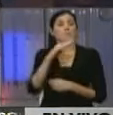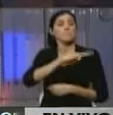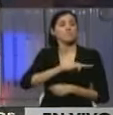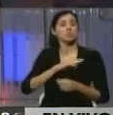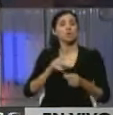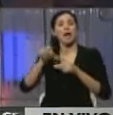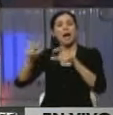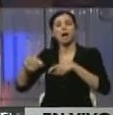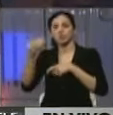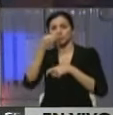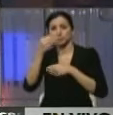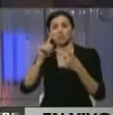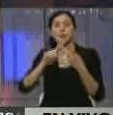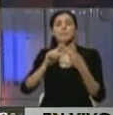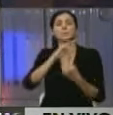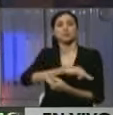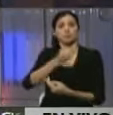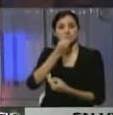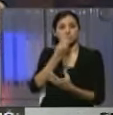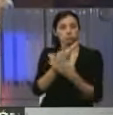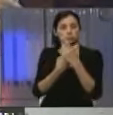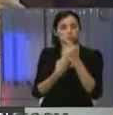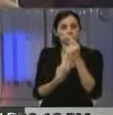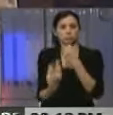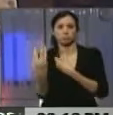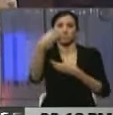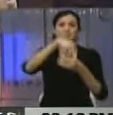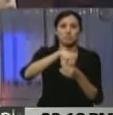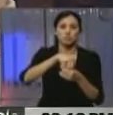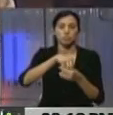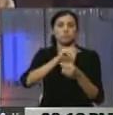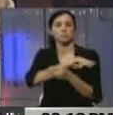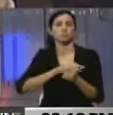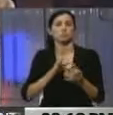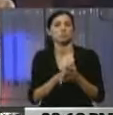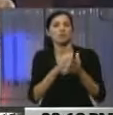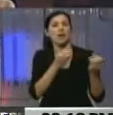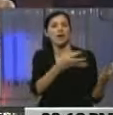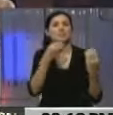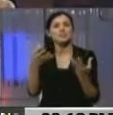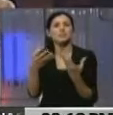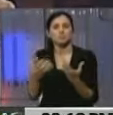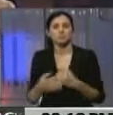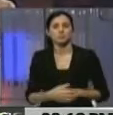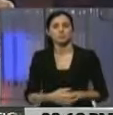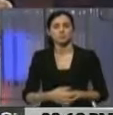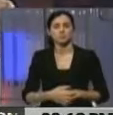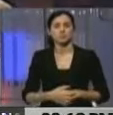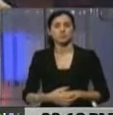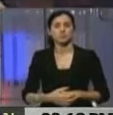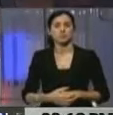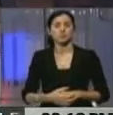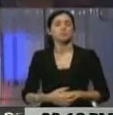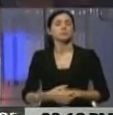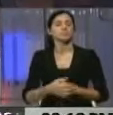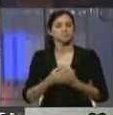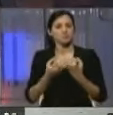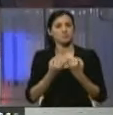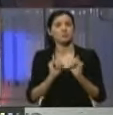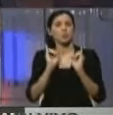la misión alimentación, en este reto maravilloso de esta etapa, que es la gran misión abastecimiento